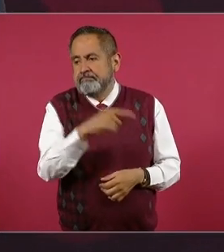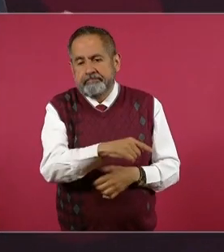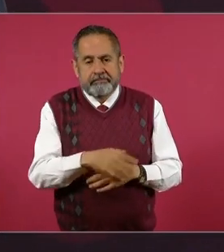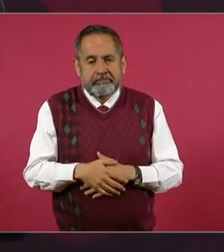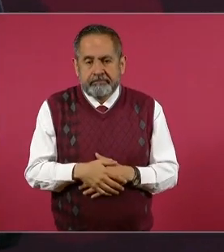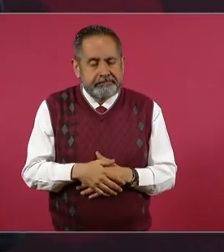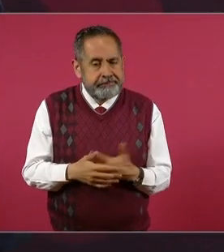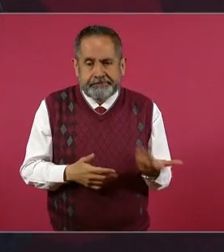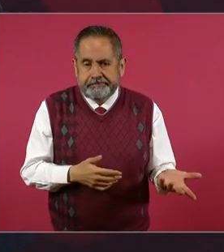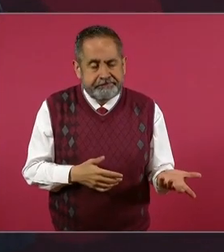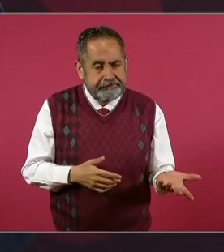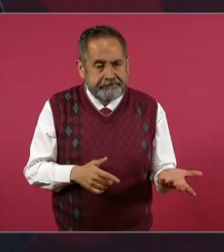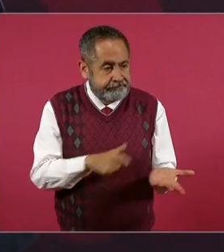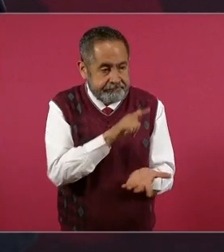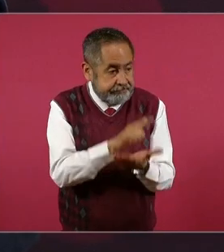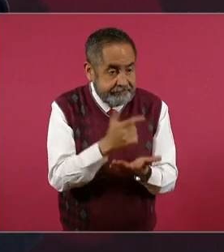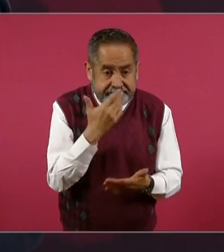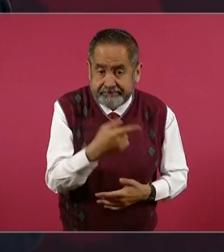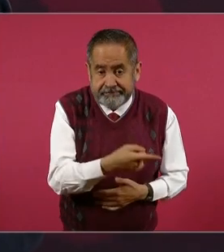o legal?